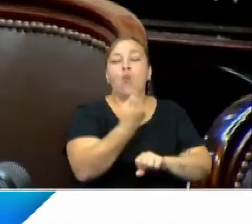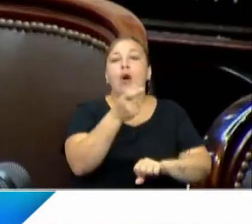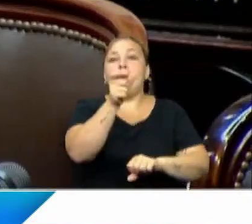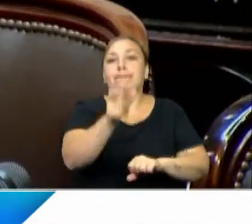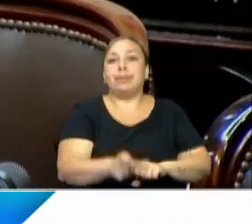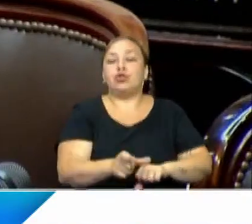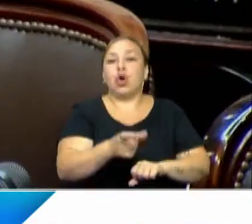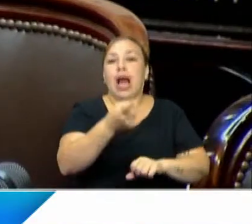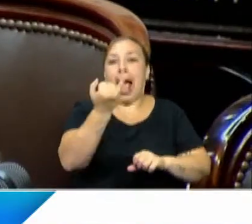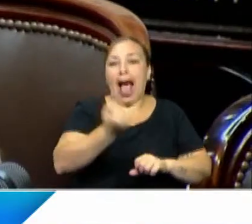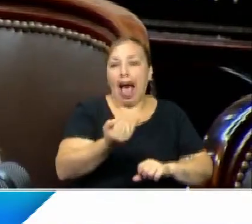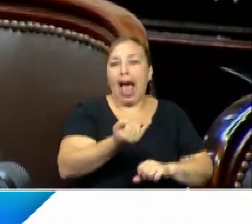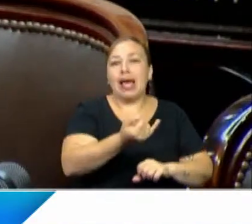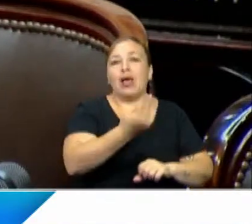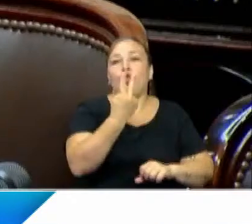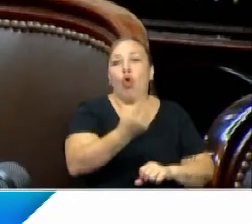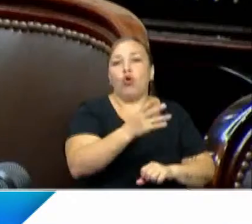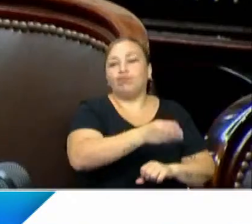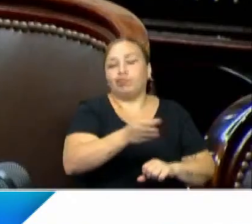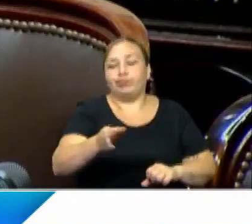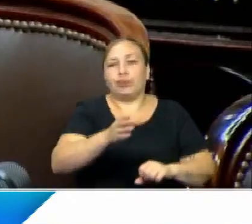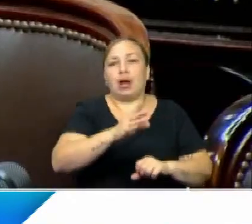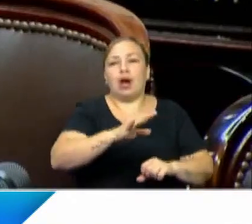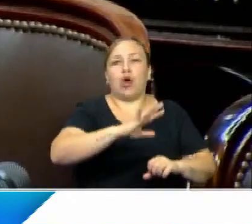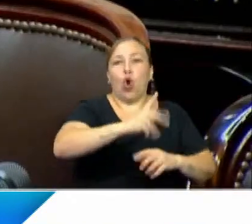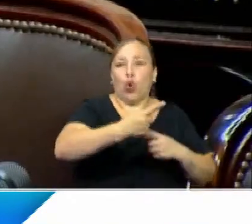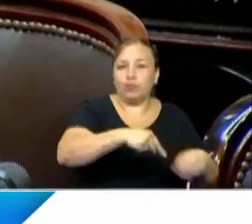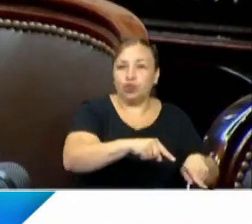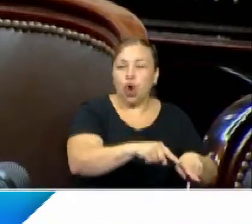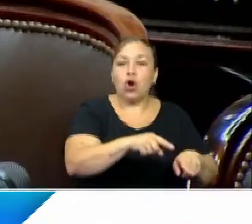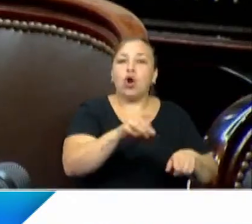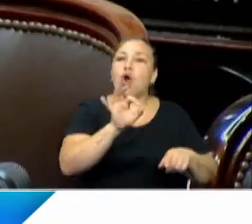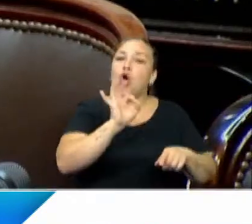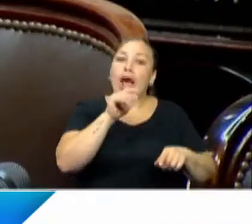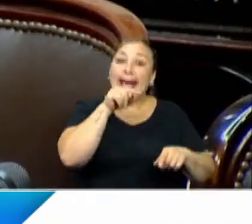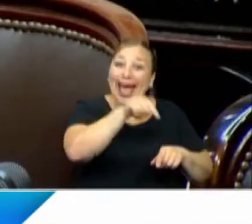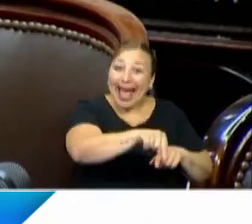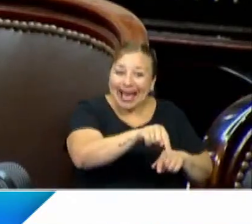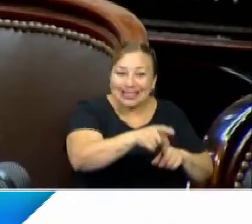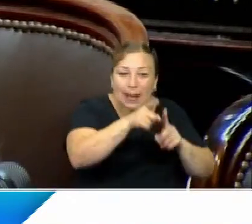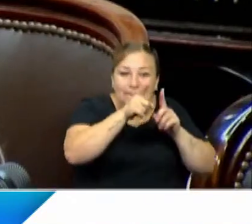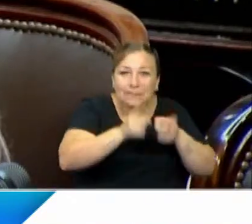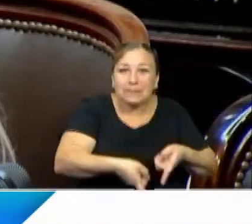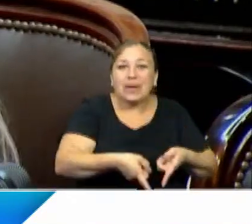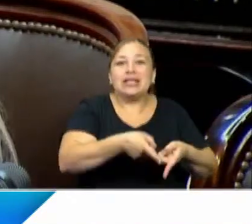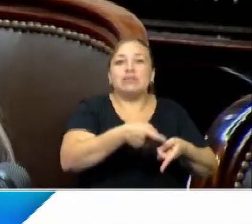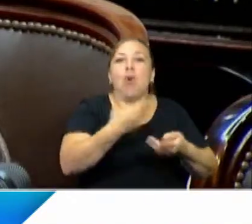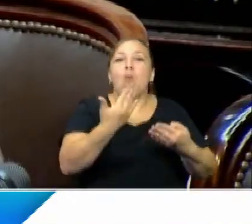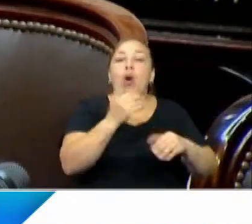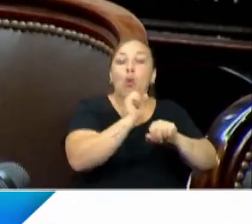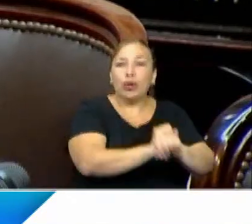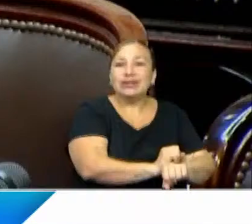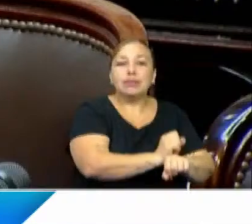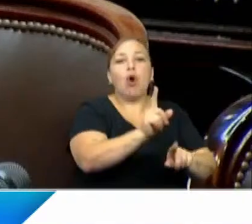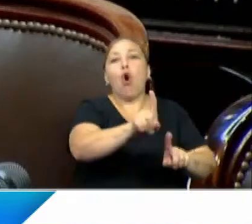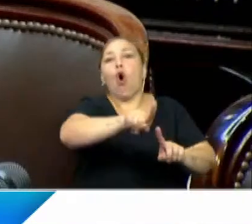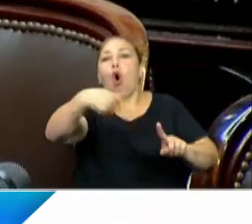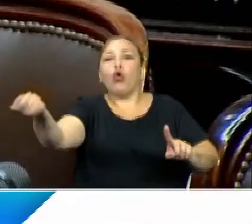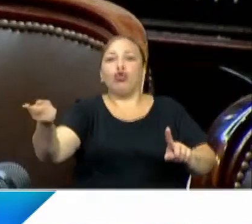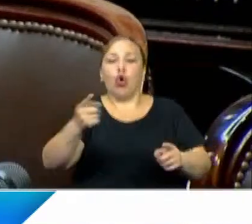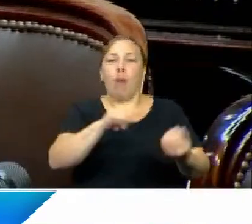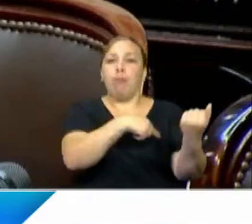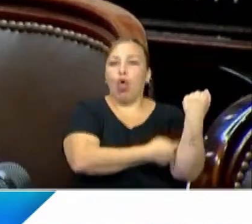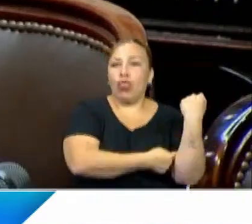esas 2 condenas de corrupción, sino simplemente porque esa parte del enjuiciamiento corre en otro poder y no